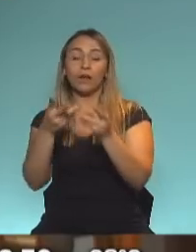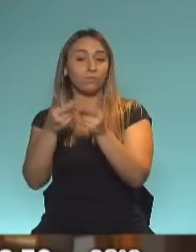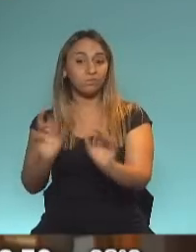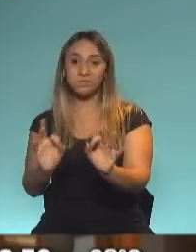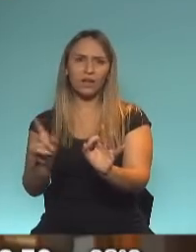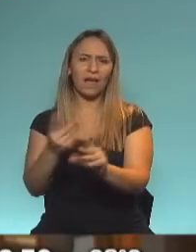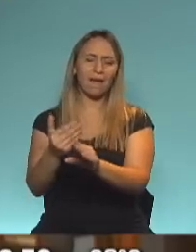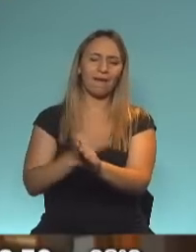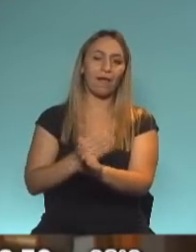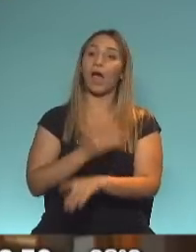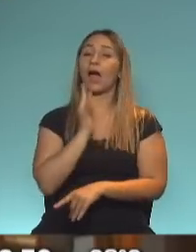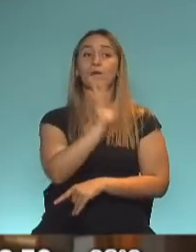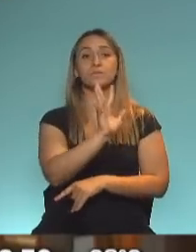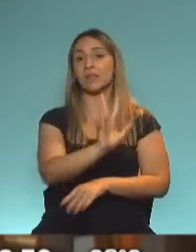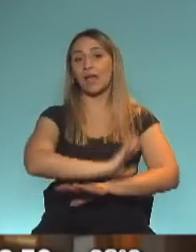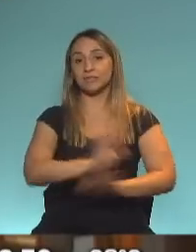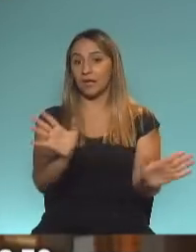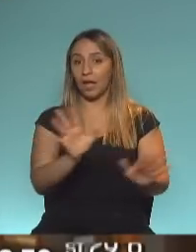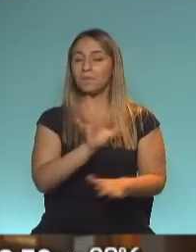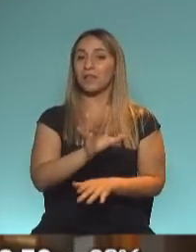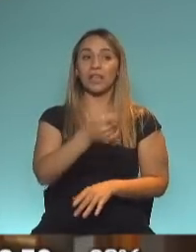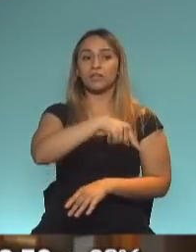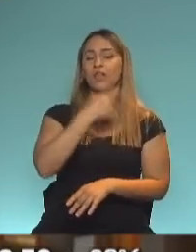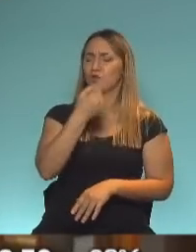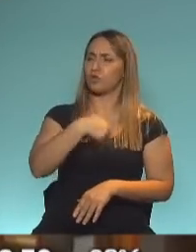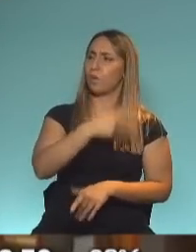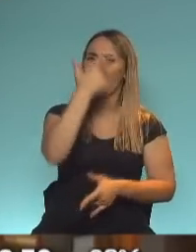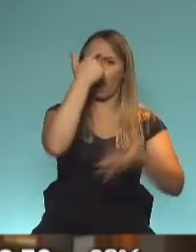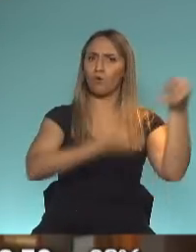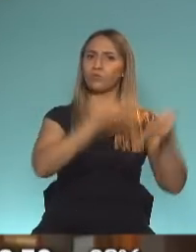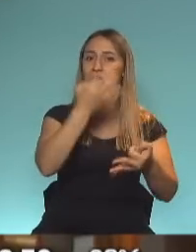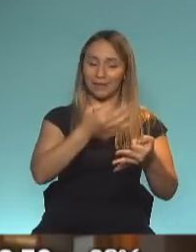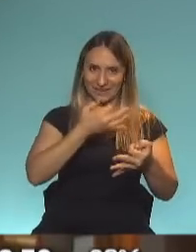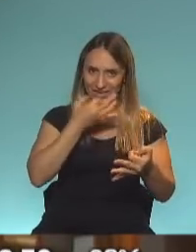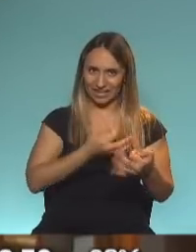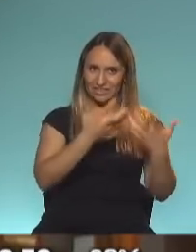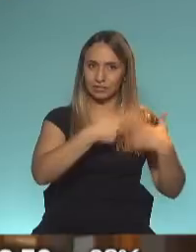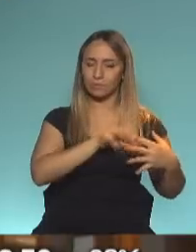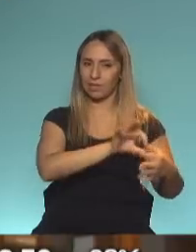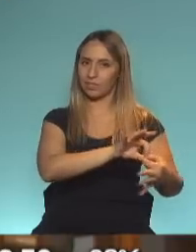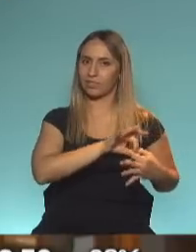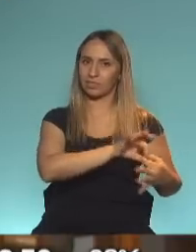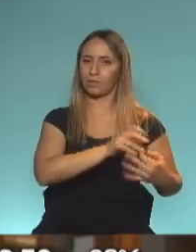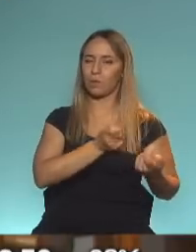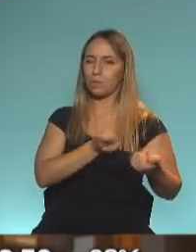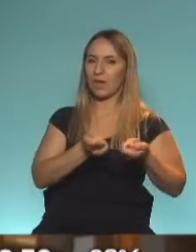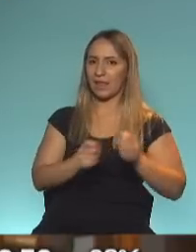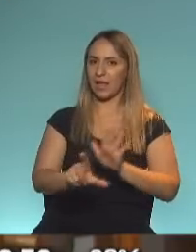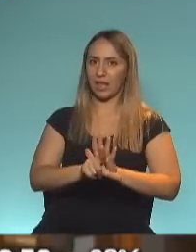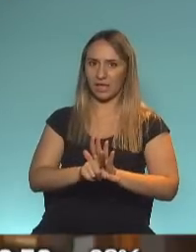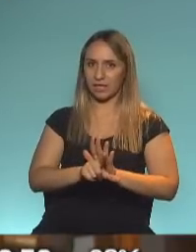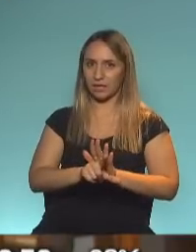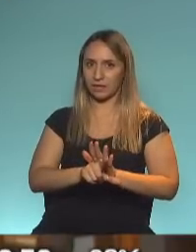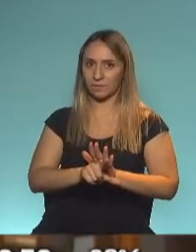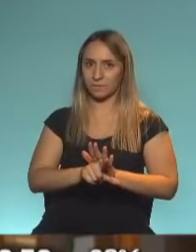ir a esto que llamamos justicia, pero en realidad es un sistema de administración de leyes.